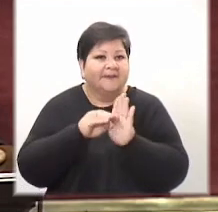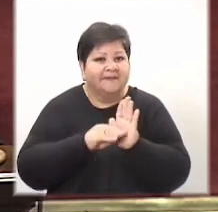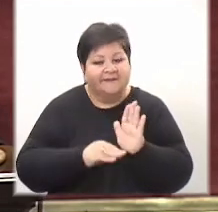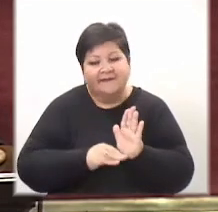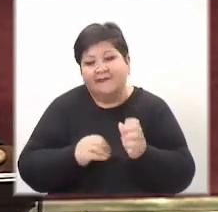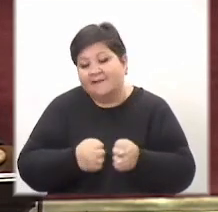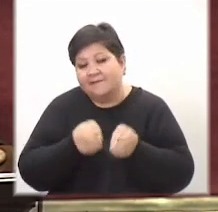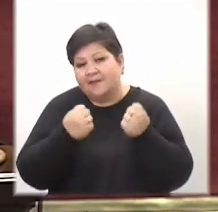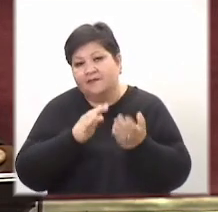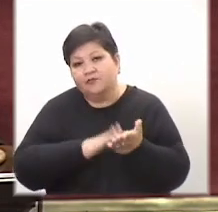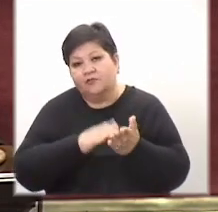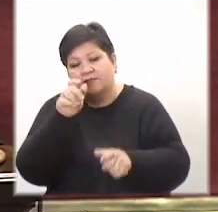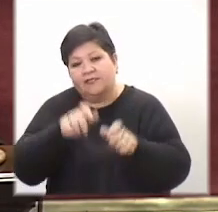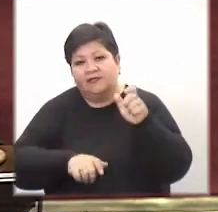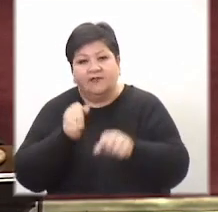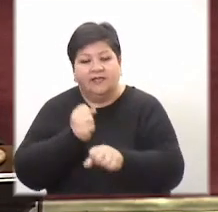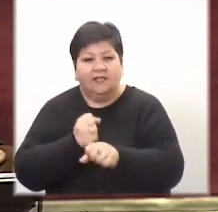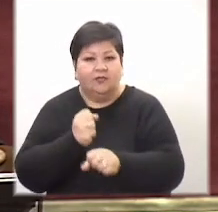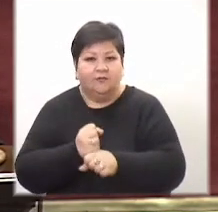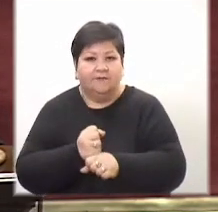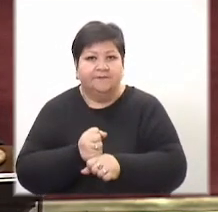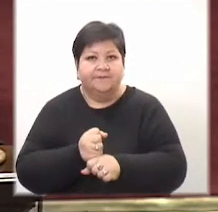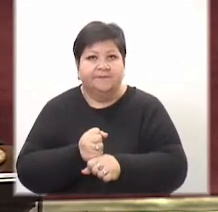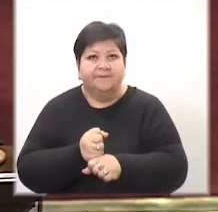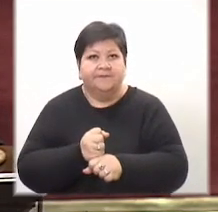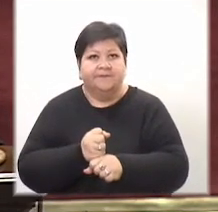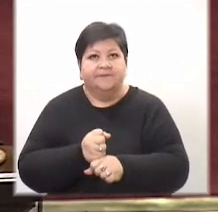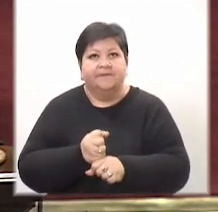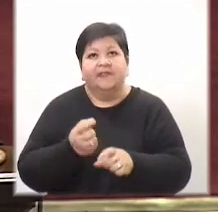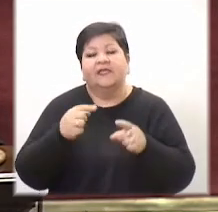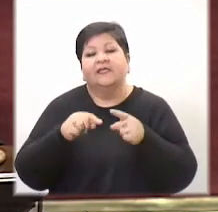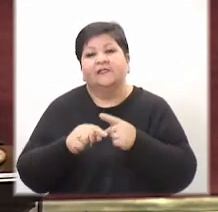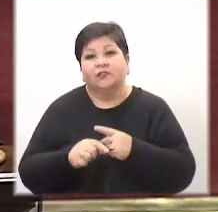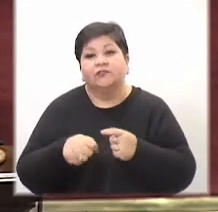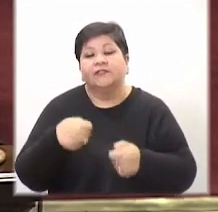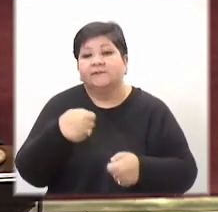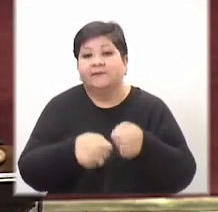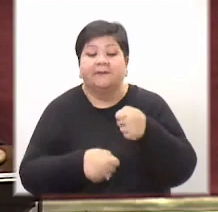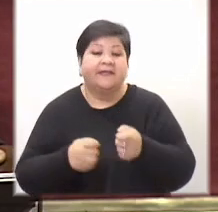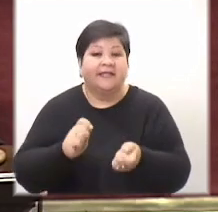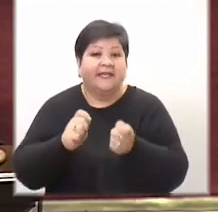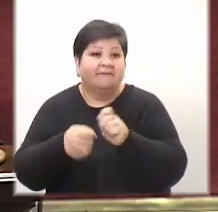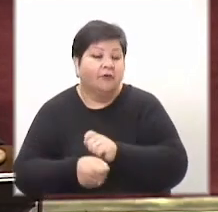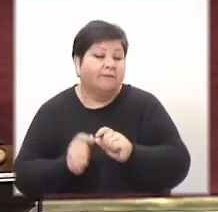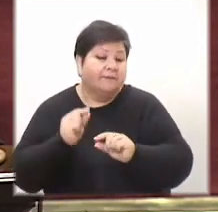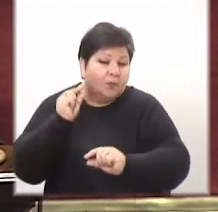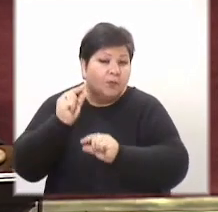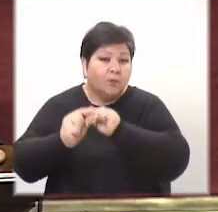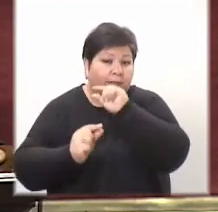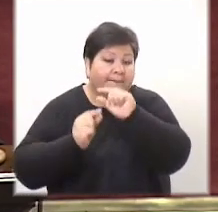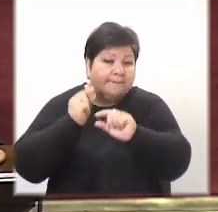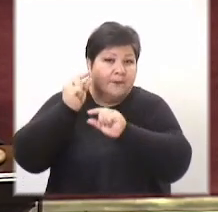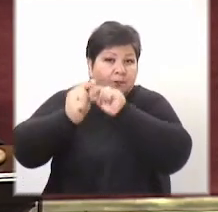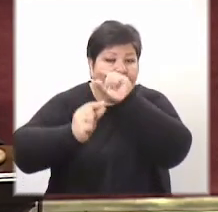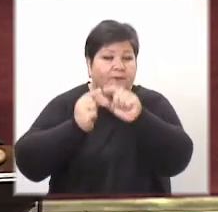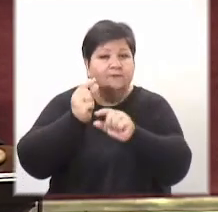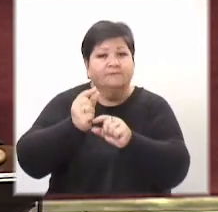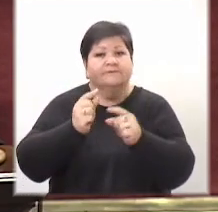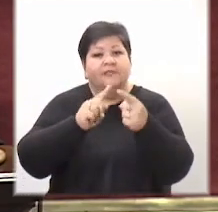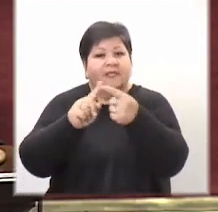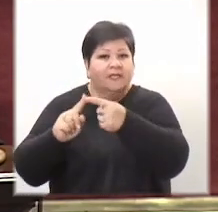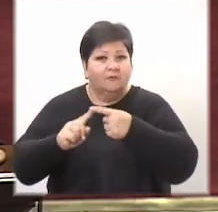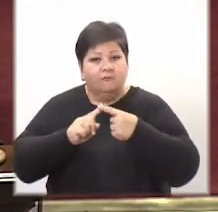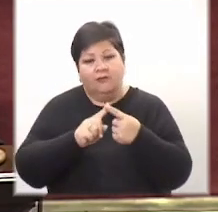no lo hace. Busca una solución a las causas que lo impulsan, implementando una reforma progresiva donde